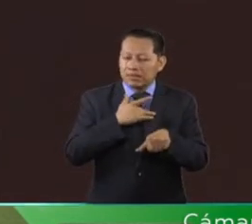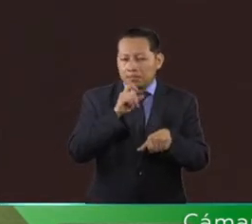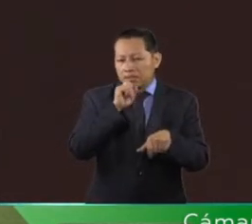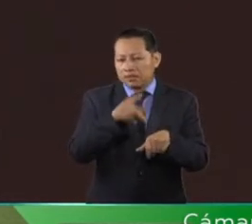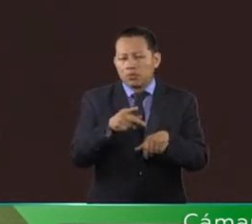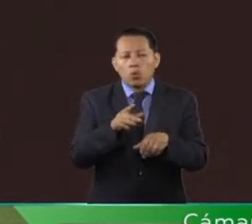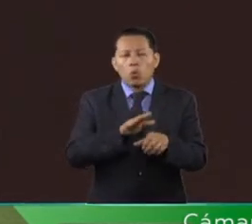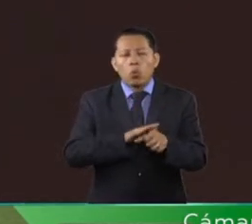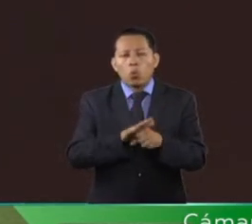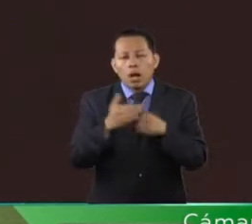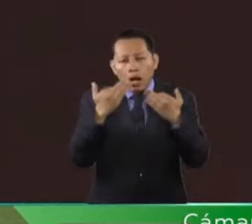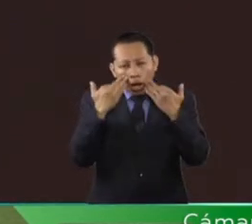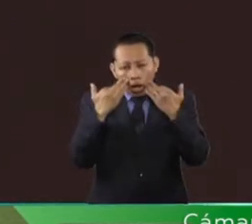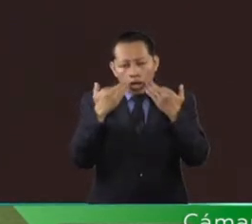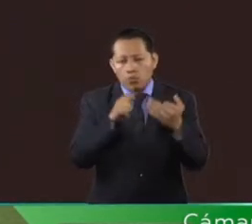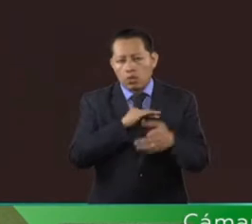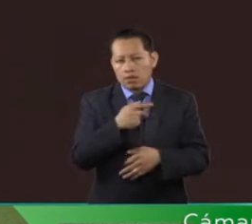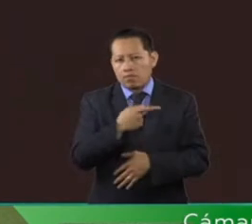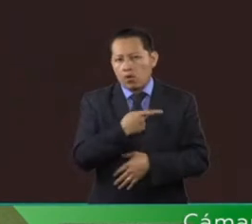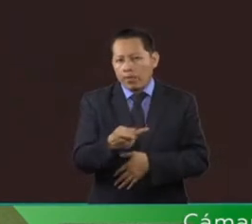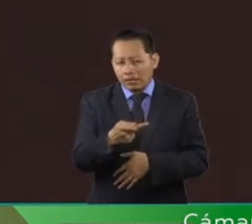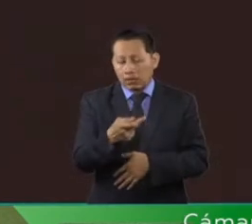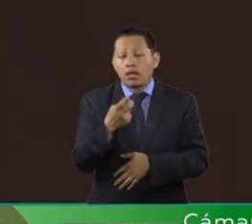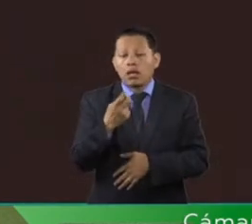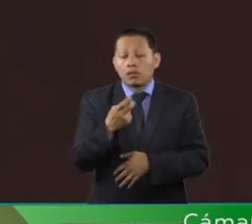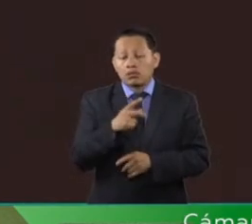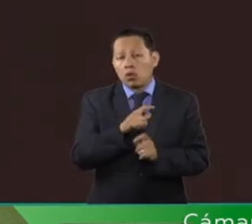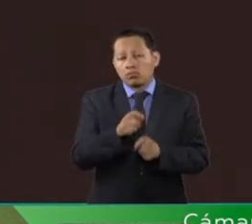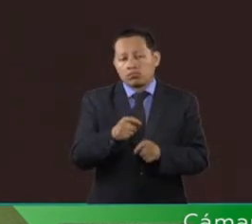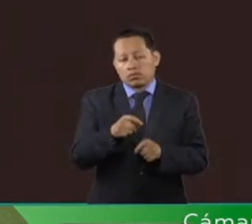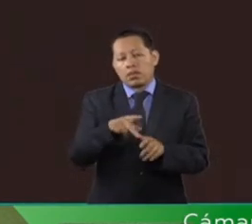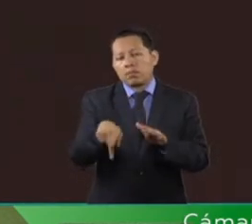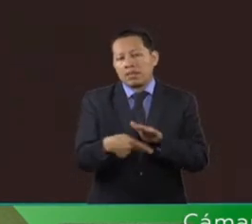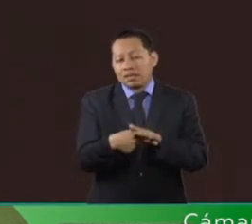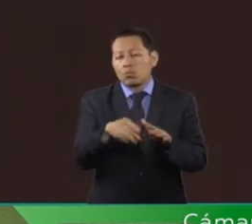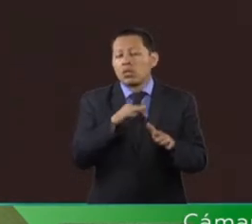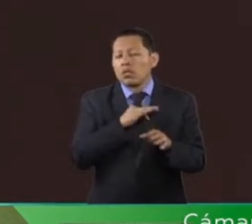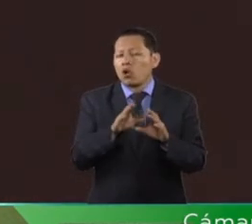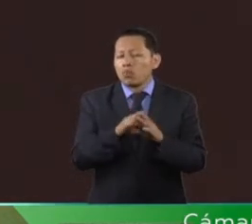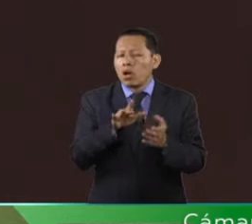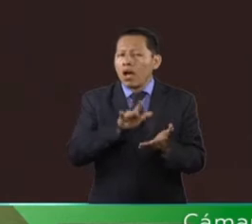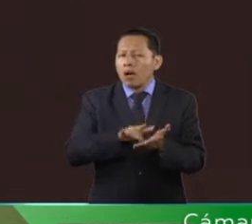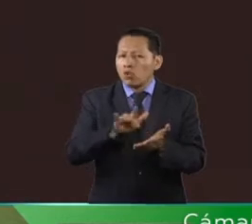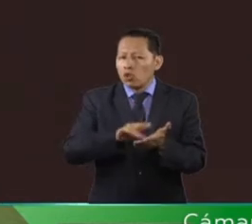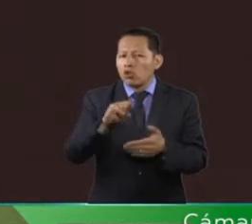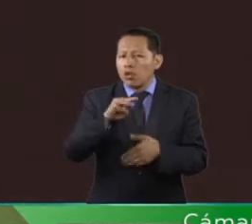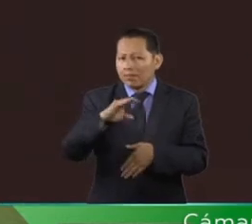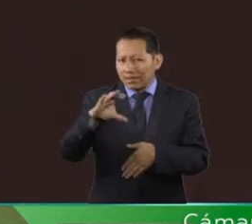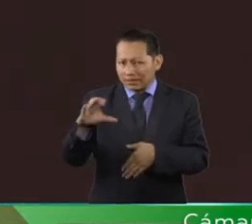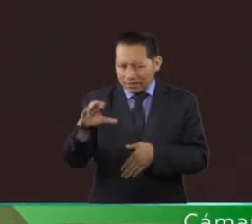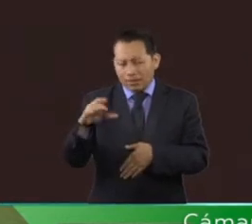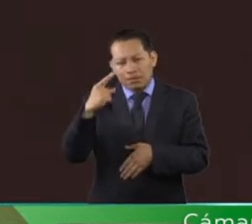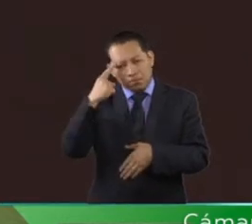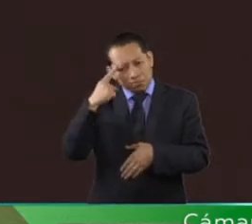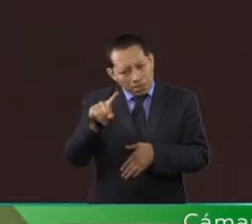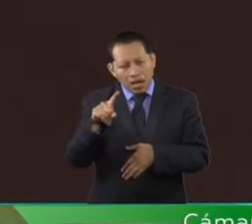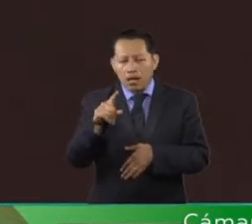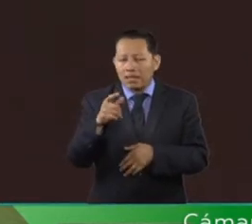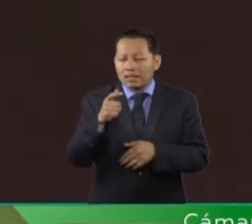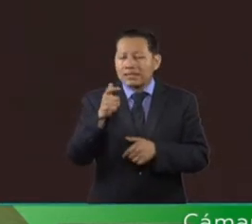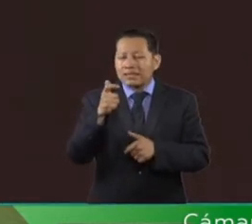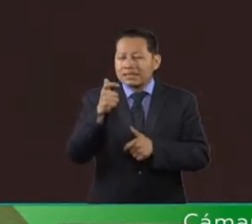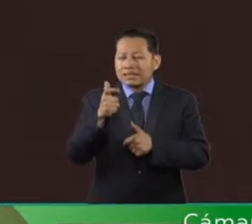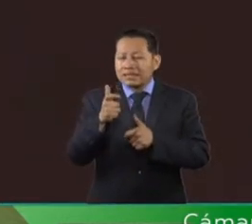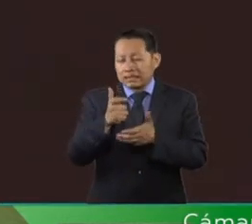es la pobreza, una asignación pendiente que, a pesar del apoyo de Movimiento Ciudadano en el incremento al salario